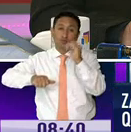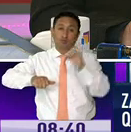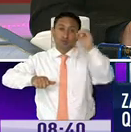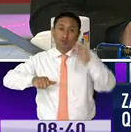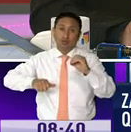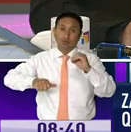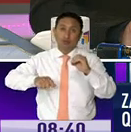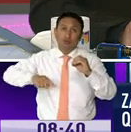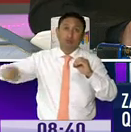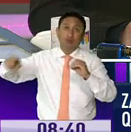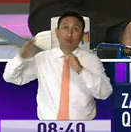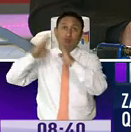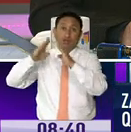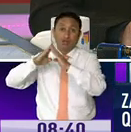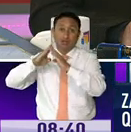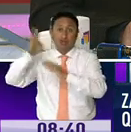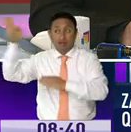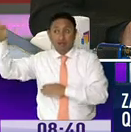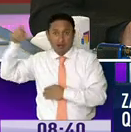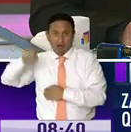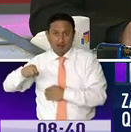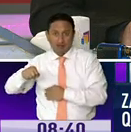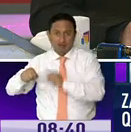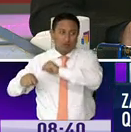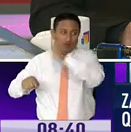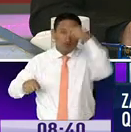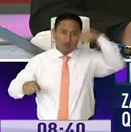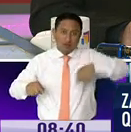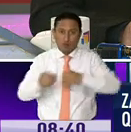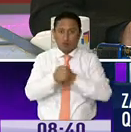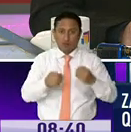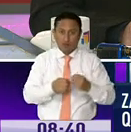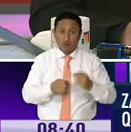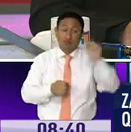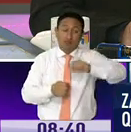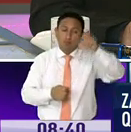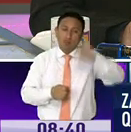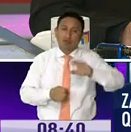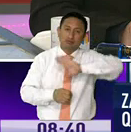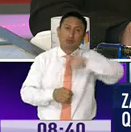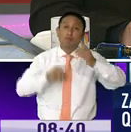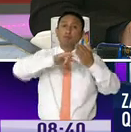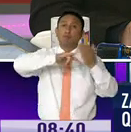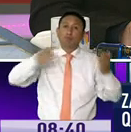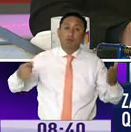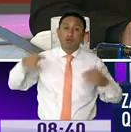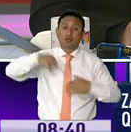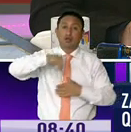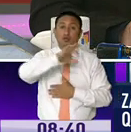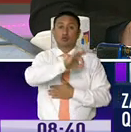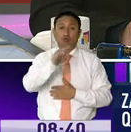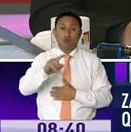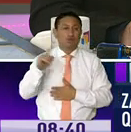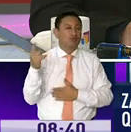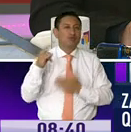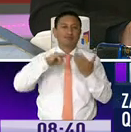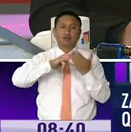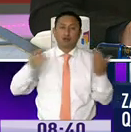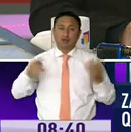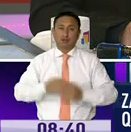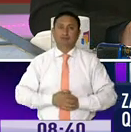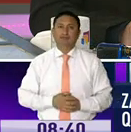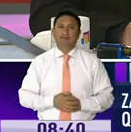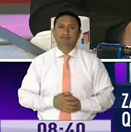el resto está trabajando, está generando teletrabajo, porque sí necesitamos de la gente de tecnología, porque el ECO 911 es eminentemente